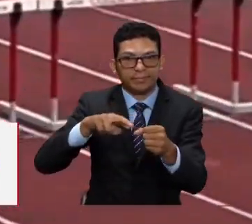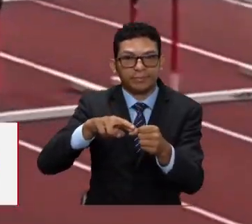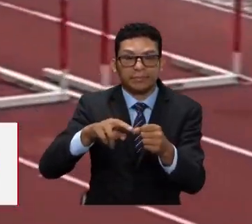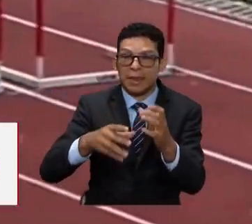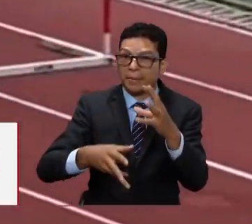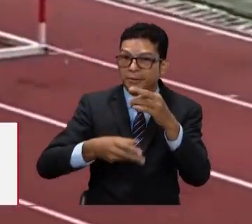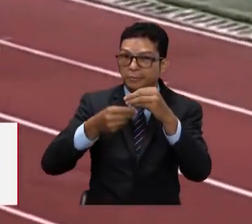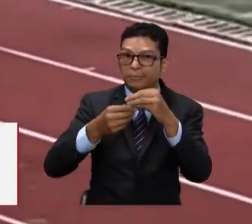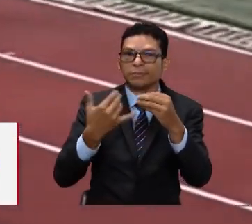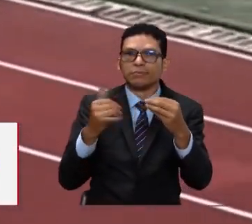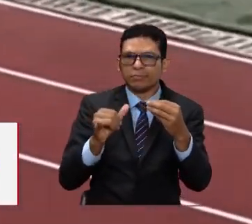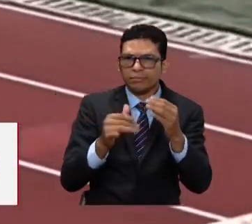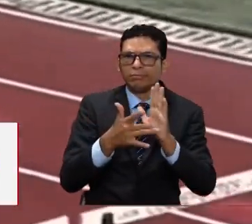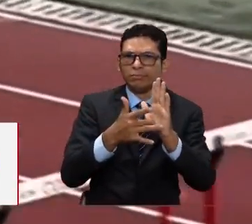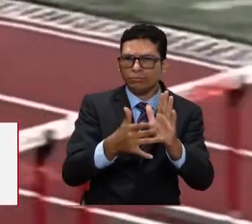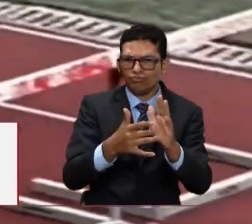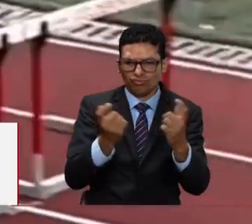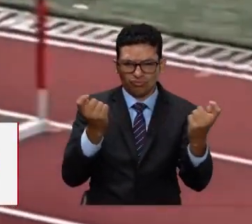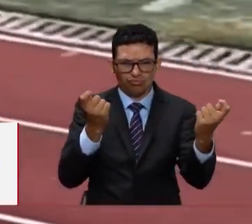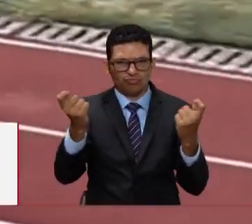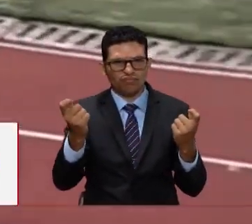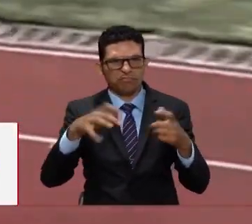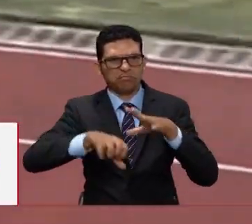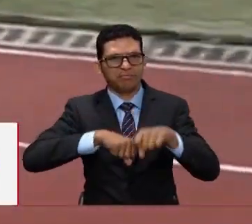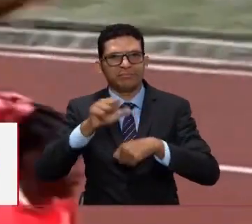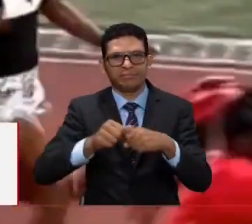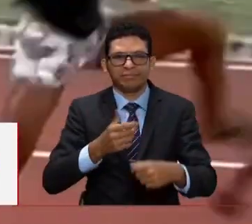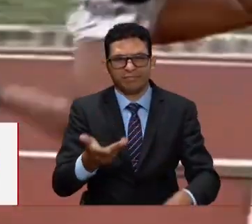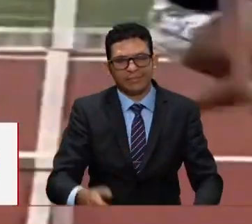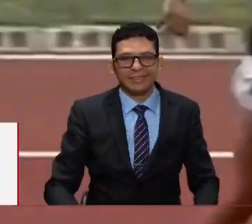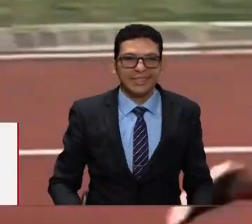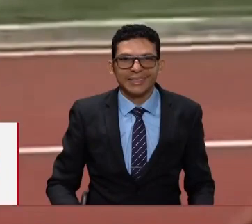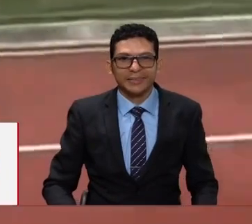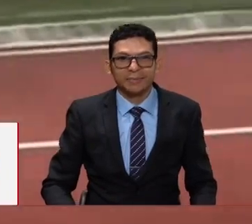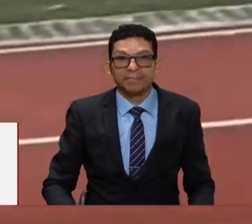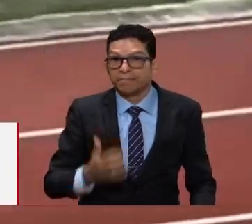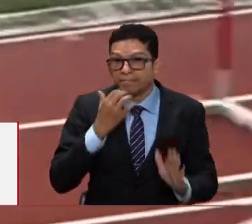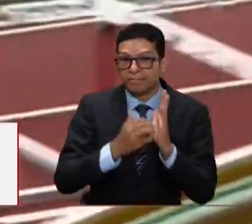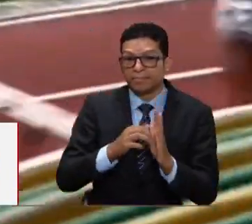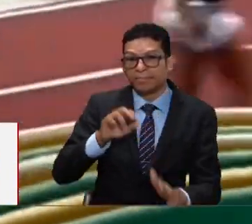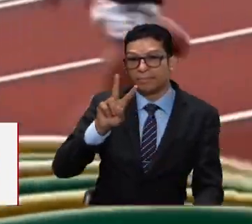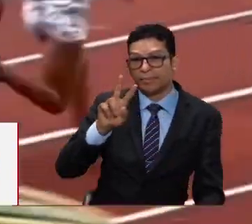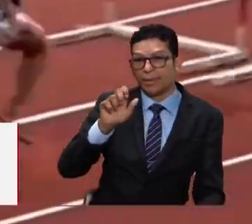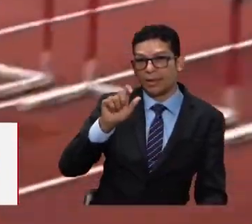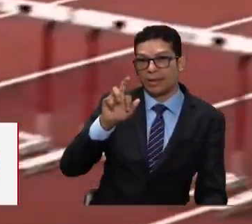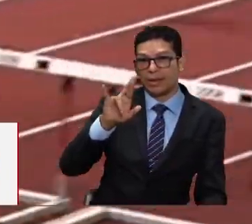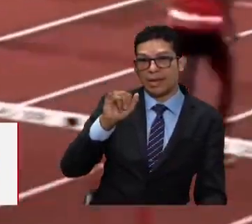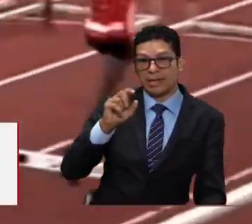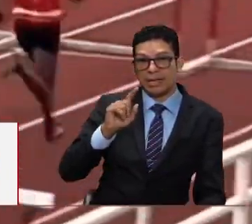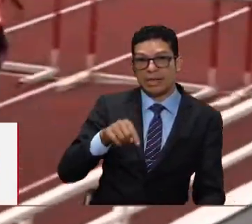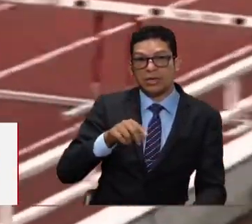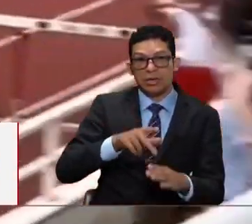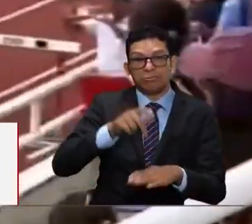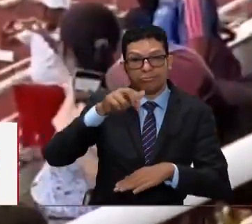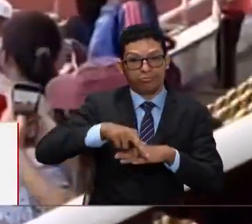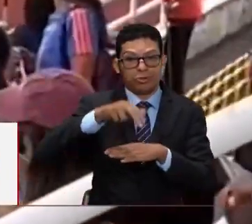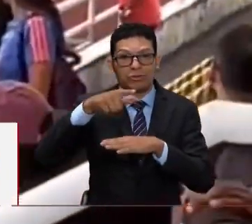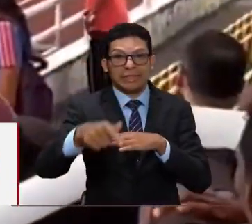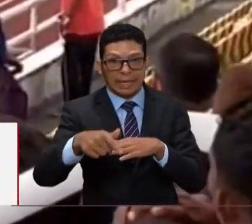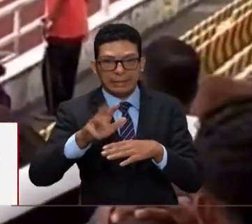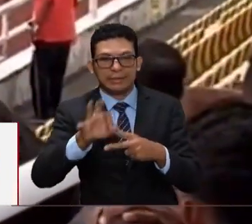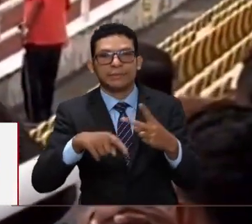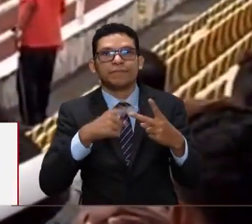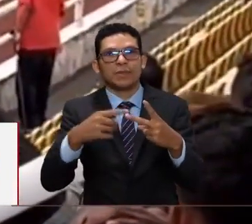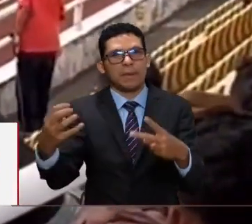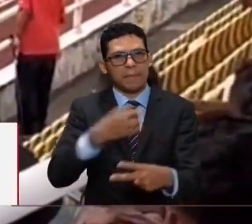Además, han mostrado un dominio en diferentes pruebas. Exactamente, como el caso de Valery Arce en el salto triple, Suri Murillo, recordemos también